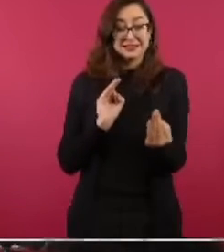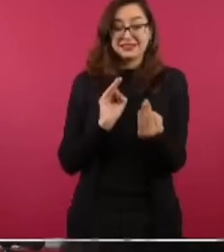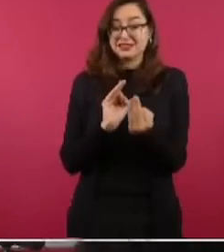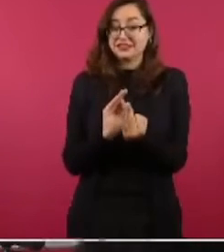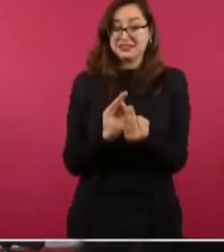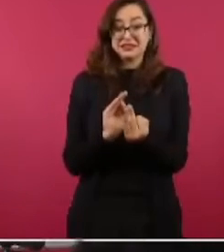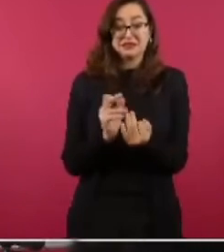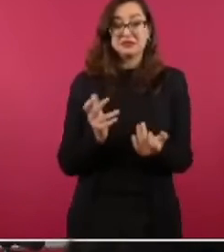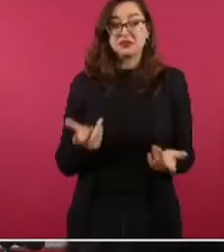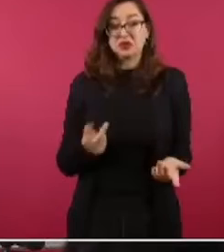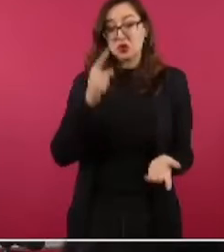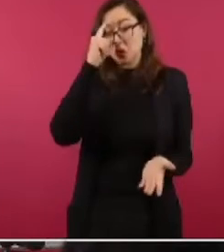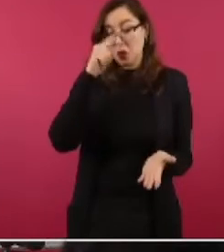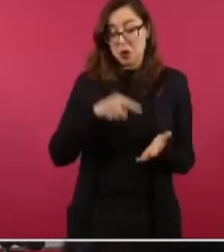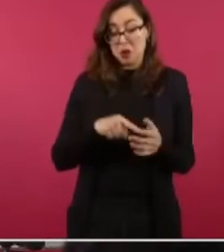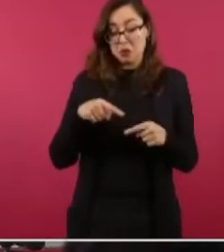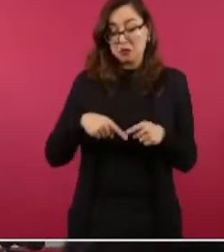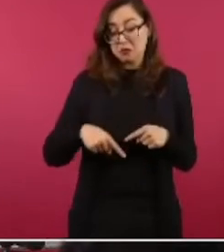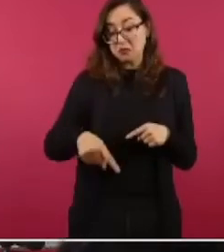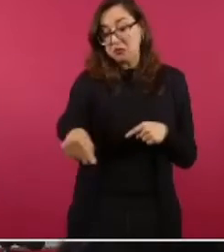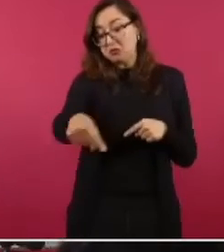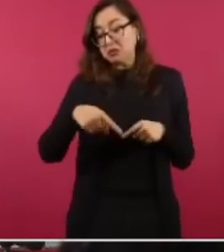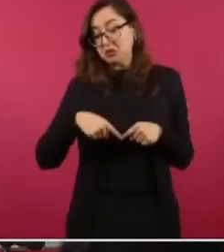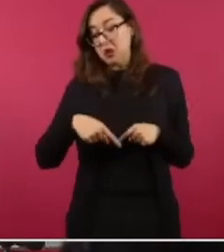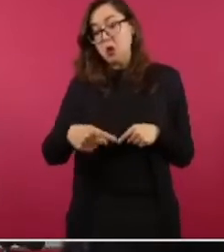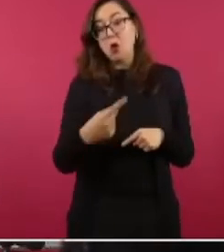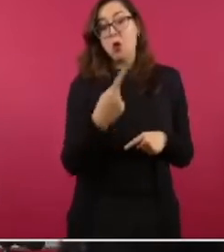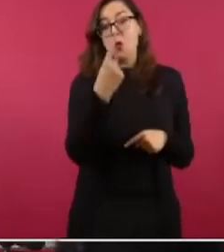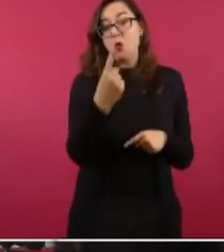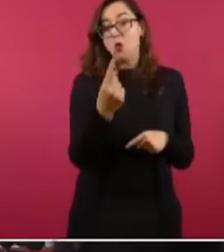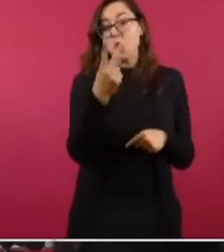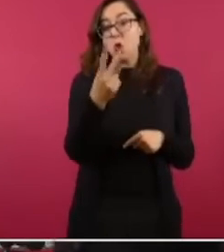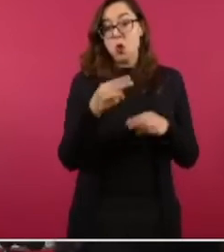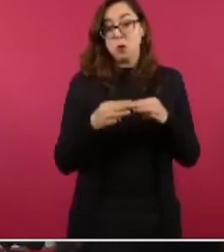como 1 metro, 2 metros.